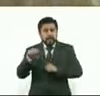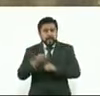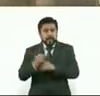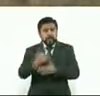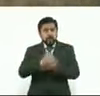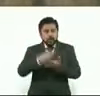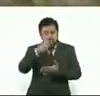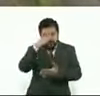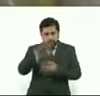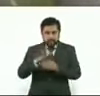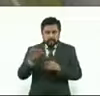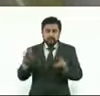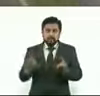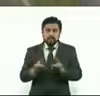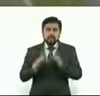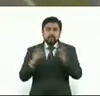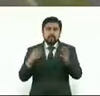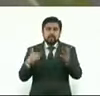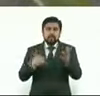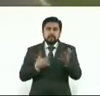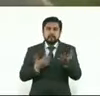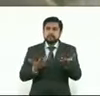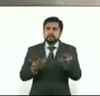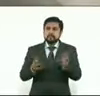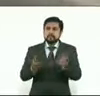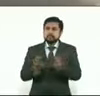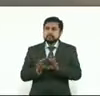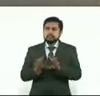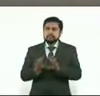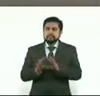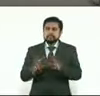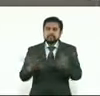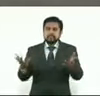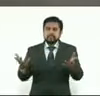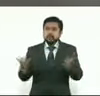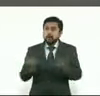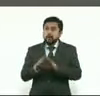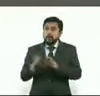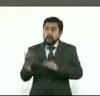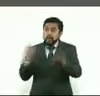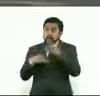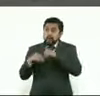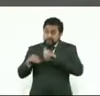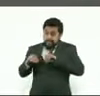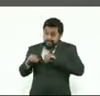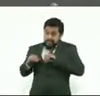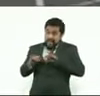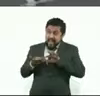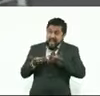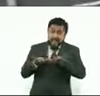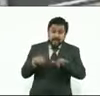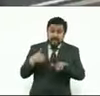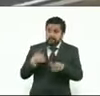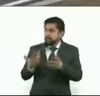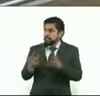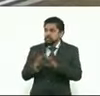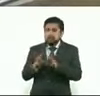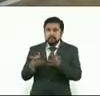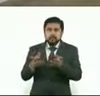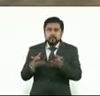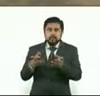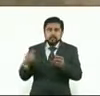Y de repente que viene la salida. Y a correr. En la salida, hombre. A correr. Se fue volando